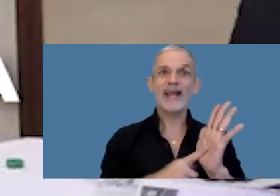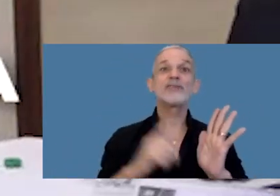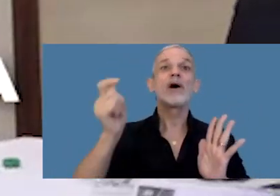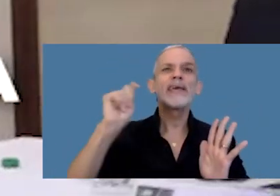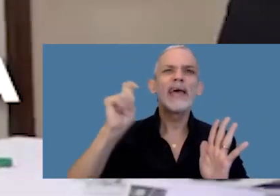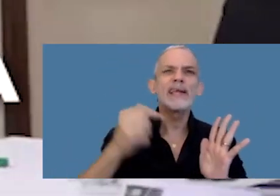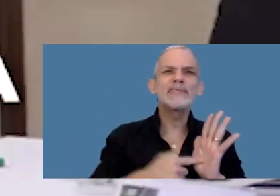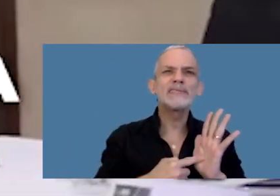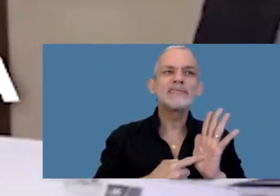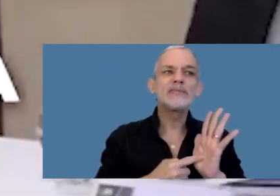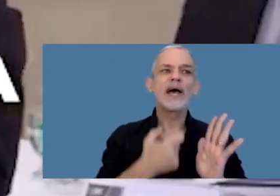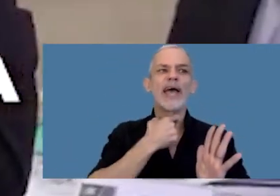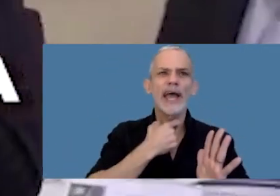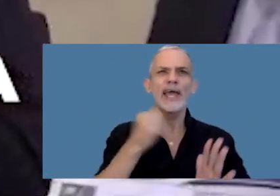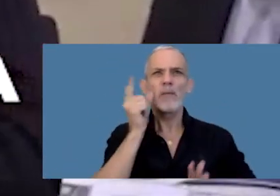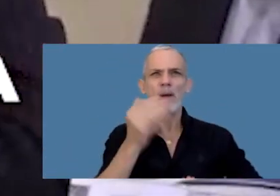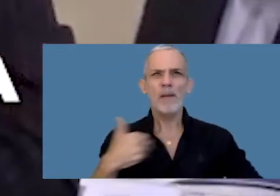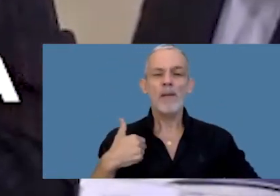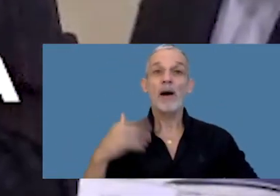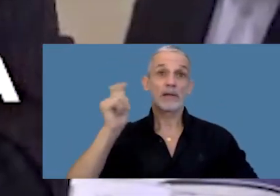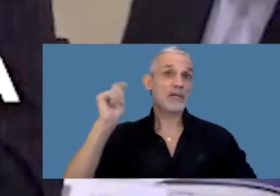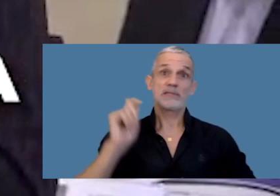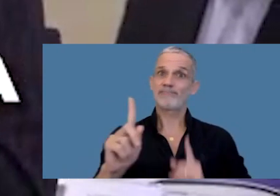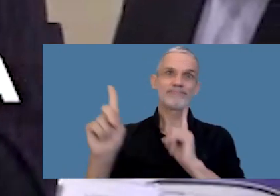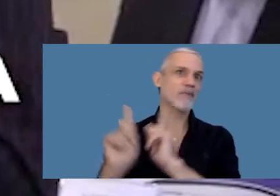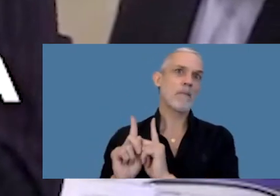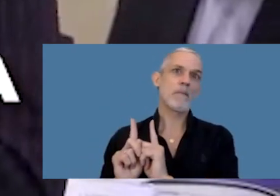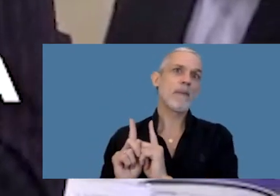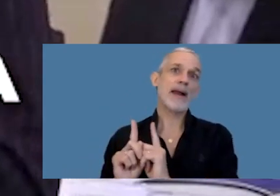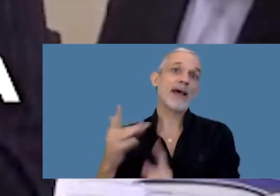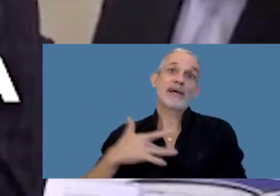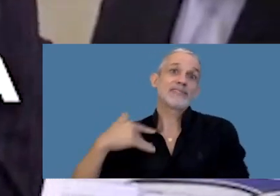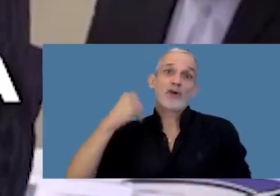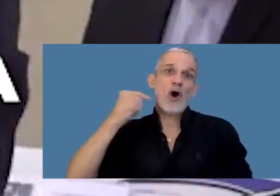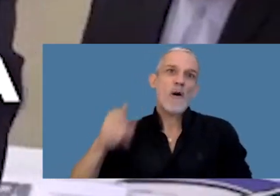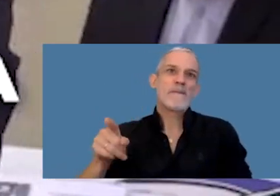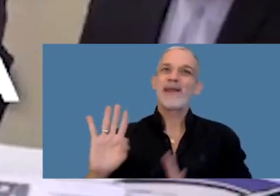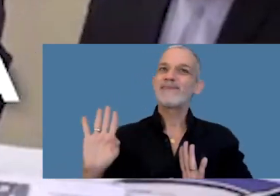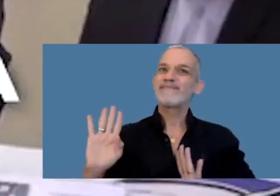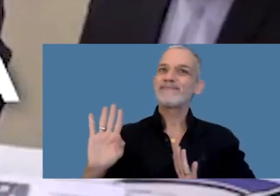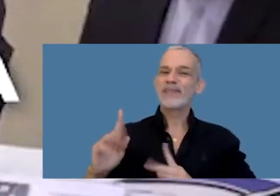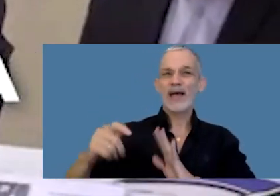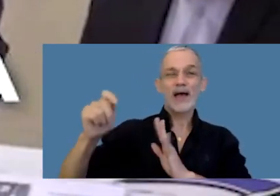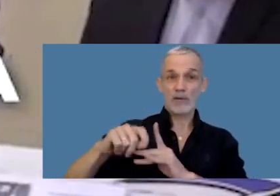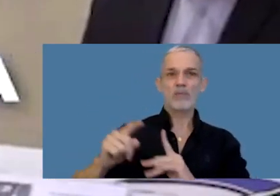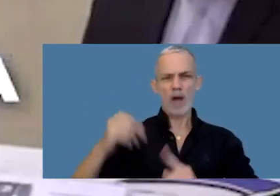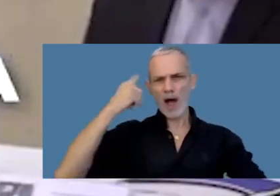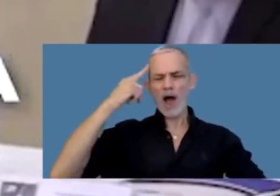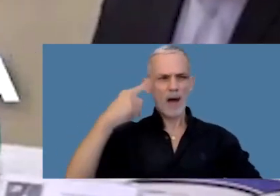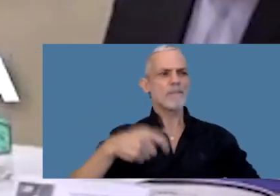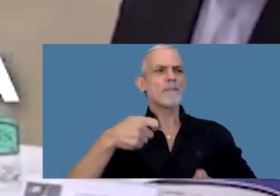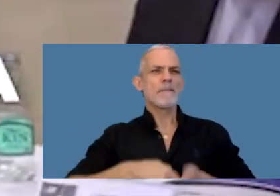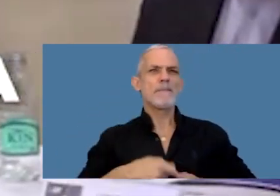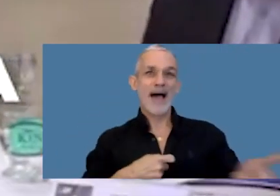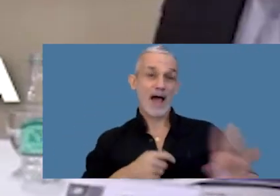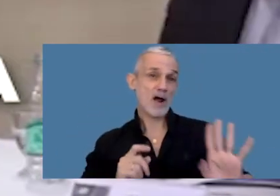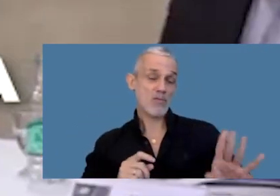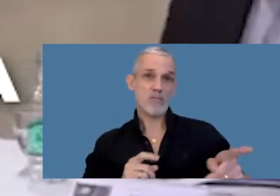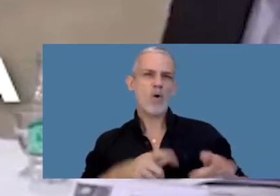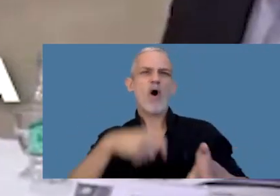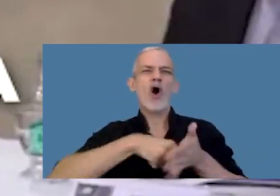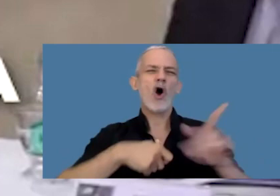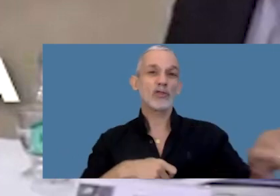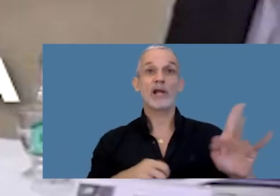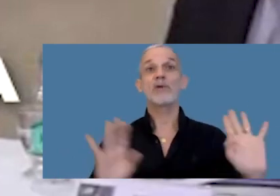ser progenitores son la señora y el señor que encargaron la práctica. Y crea de